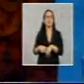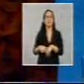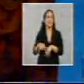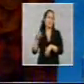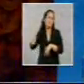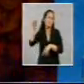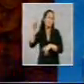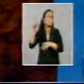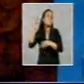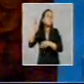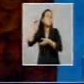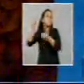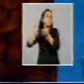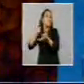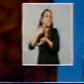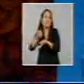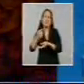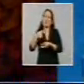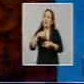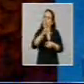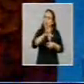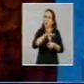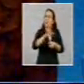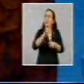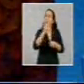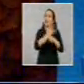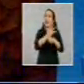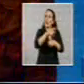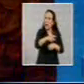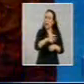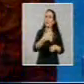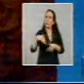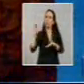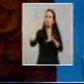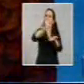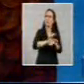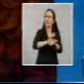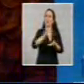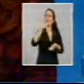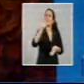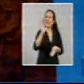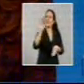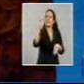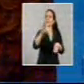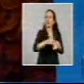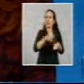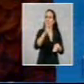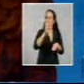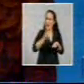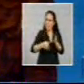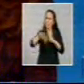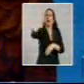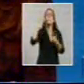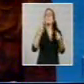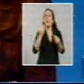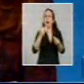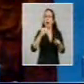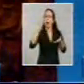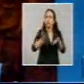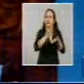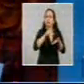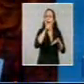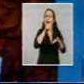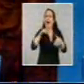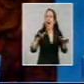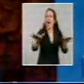ha anunciado para Río Cuarto una inversión de más de 30 millones de dólares para Avex, para producir más pollos para